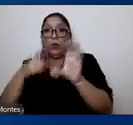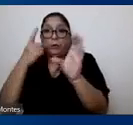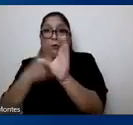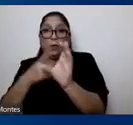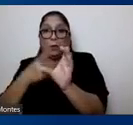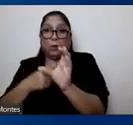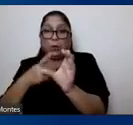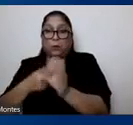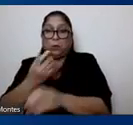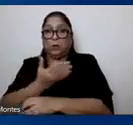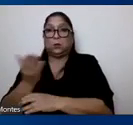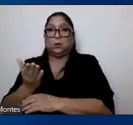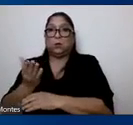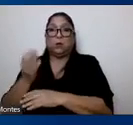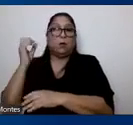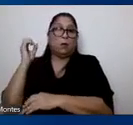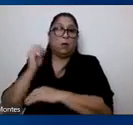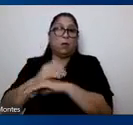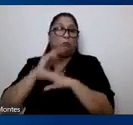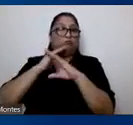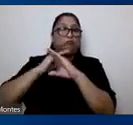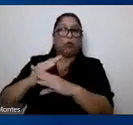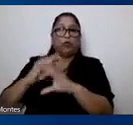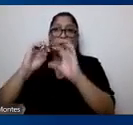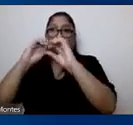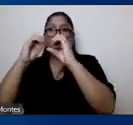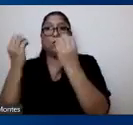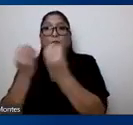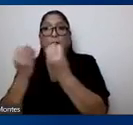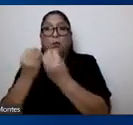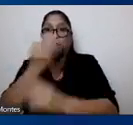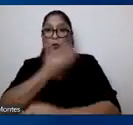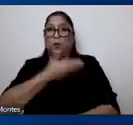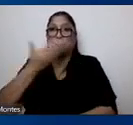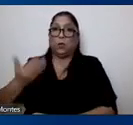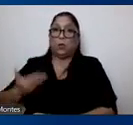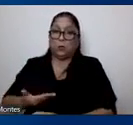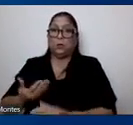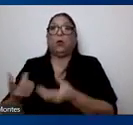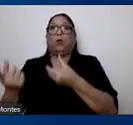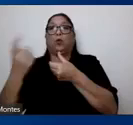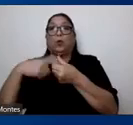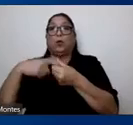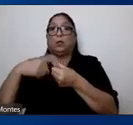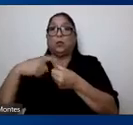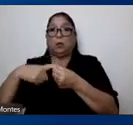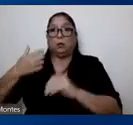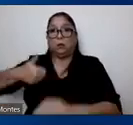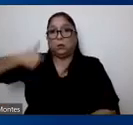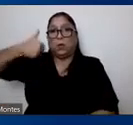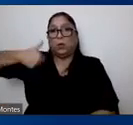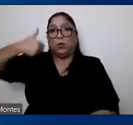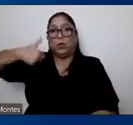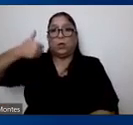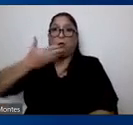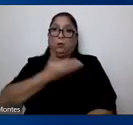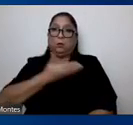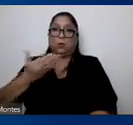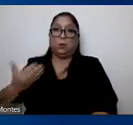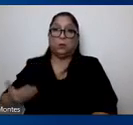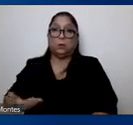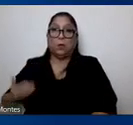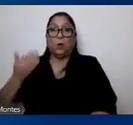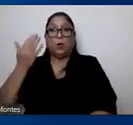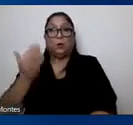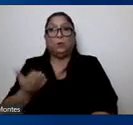¿no?, en contra de las organizaciones del Estado, miembros de autoridades estatales. Entonces,